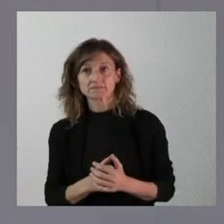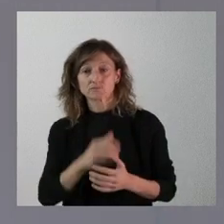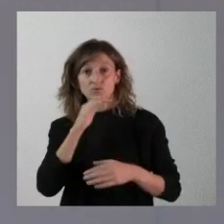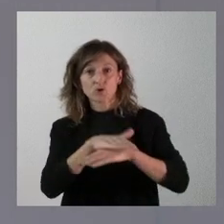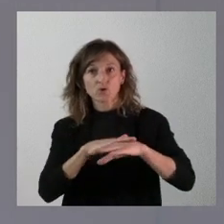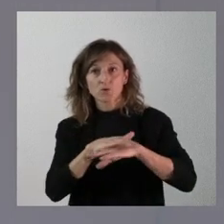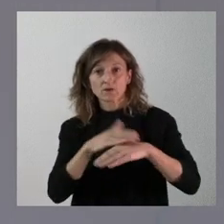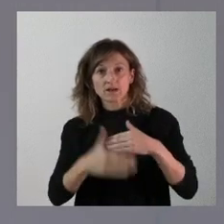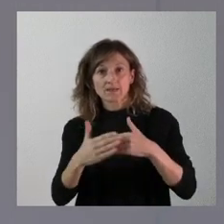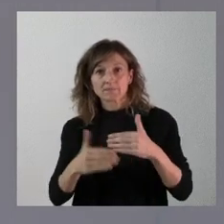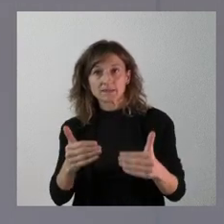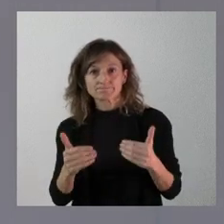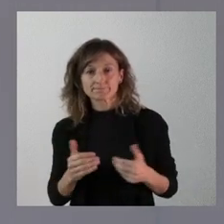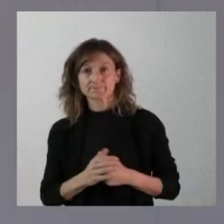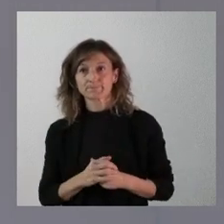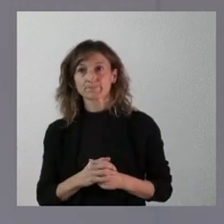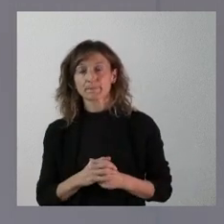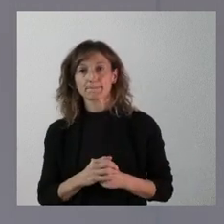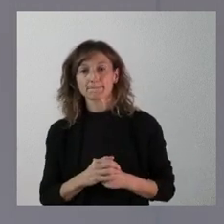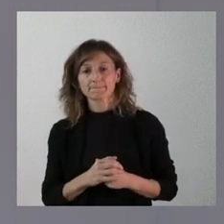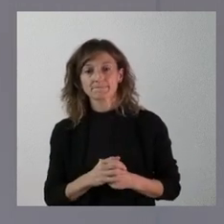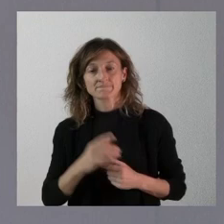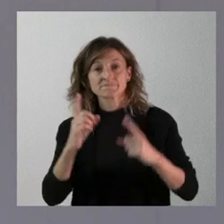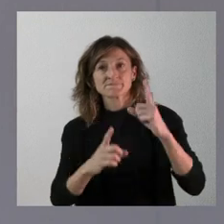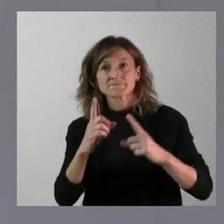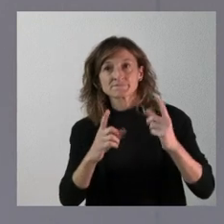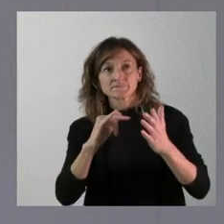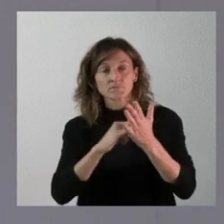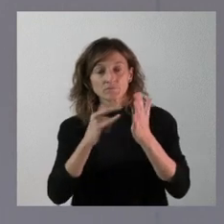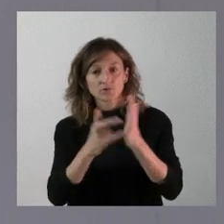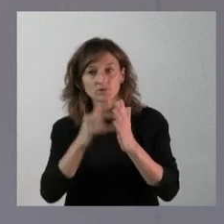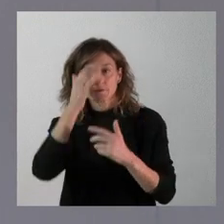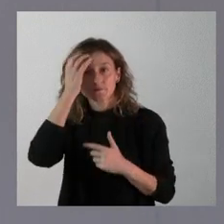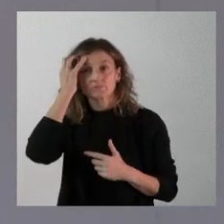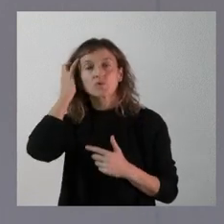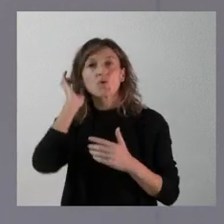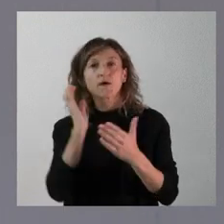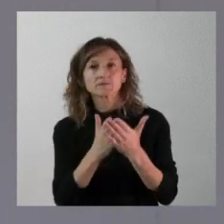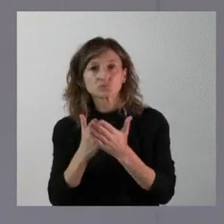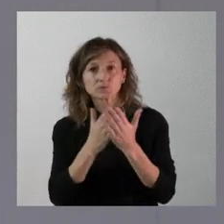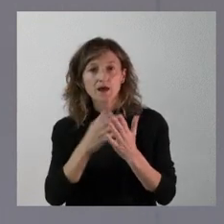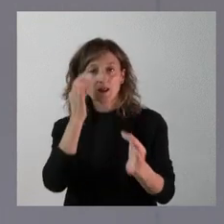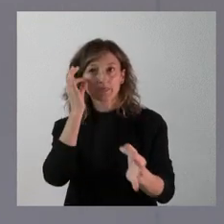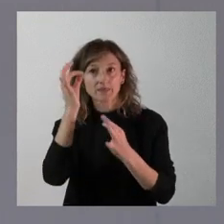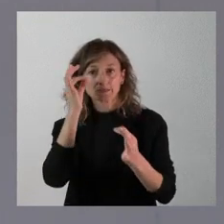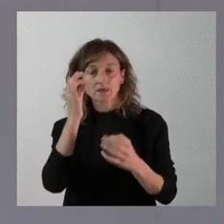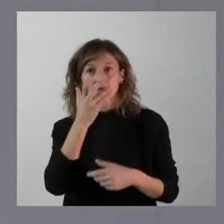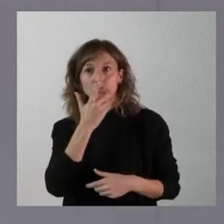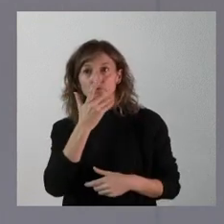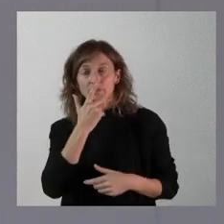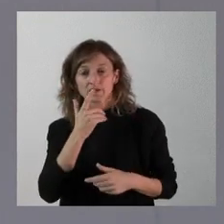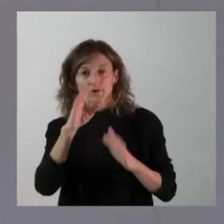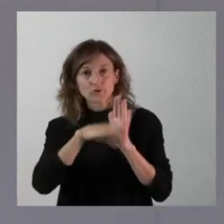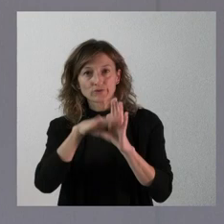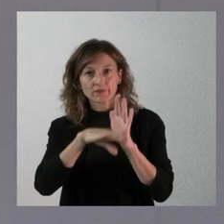ha decidido limitar también los plazos y para algunos proyectos es preciso estudiar con más detalle y conocer mejor las condiciones